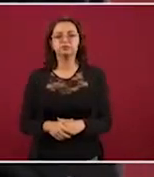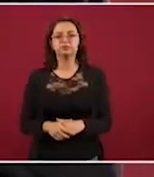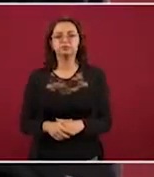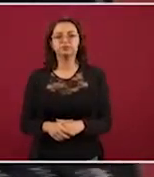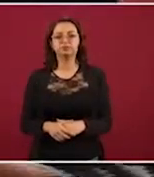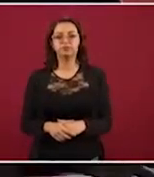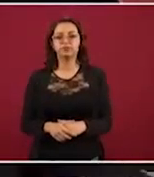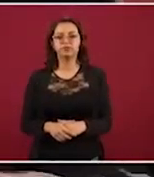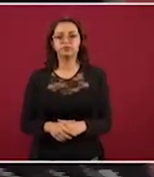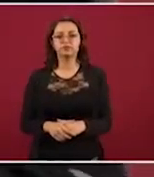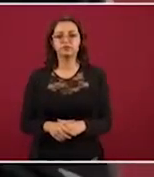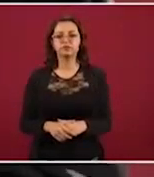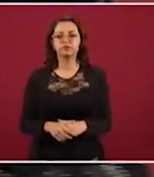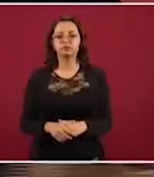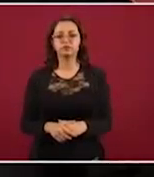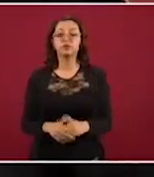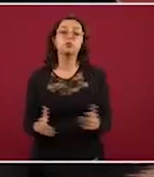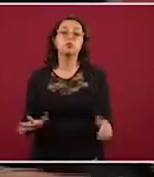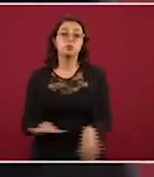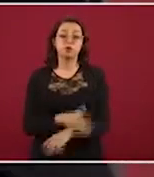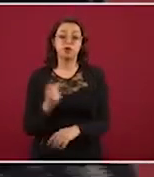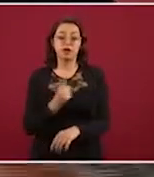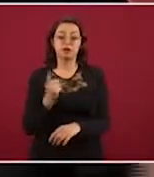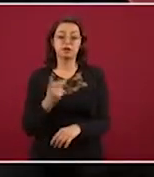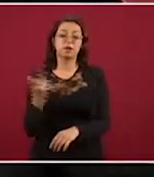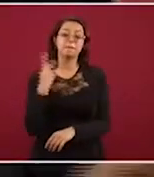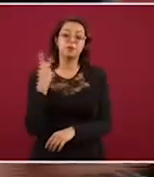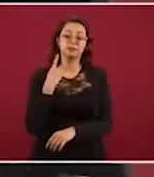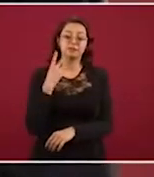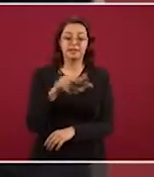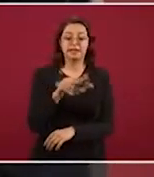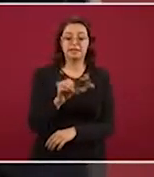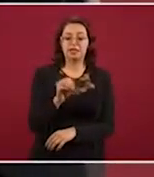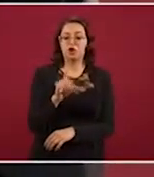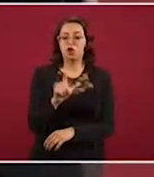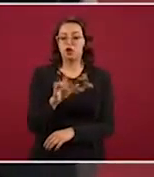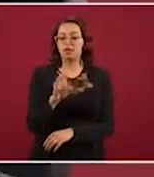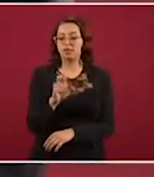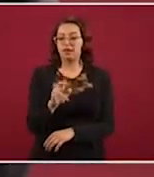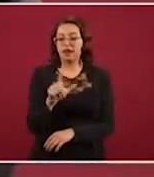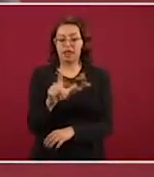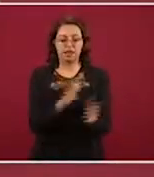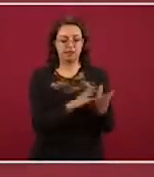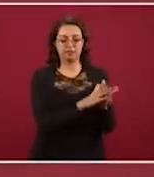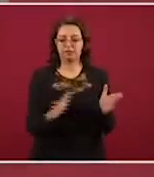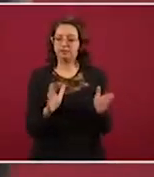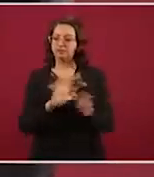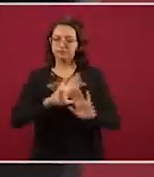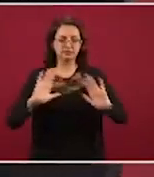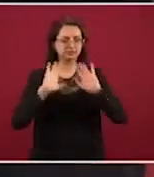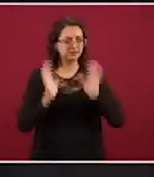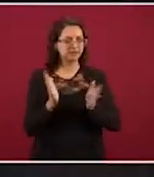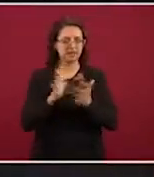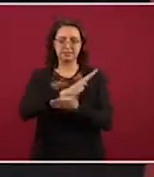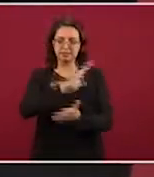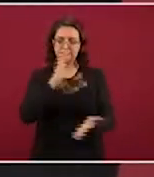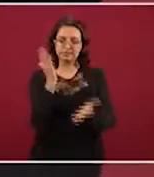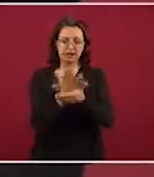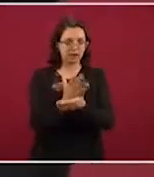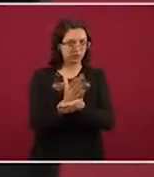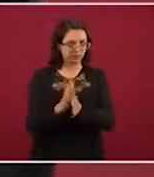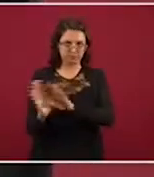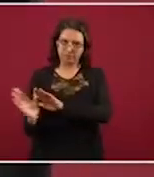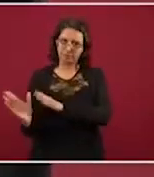va a continuar la política anterior, la política neoliberal, hemos definido en qué